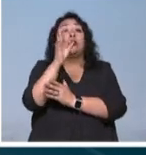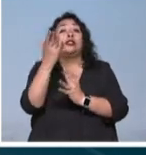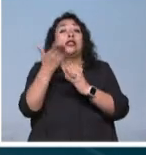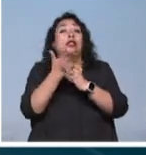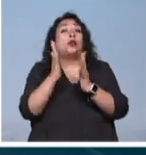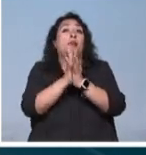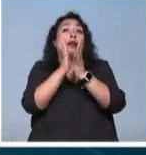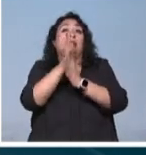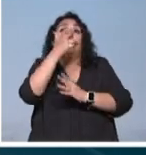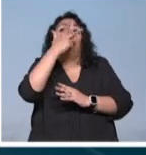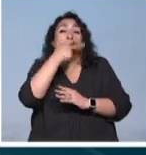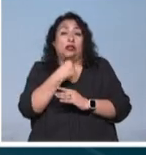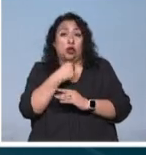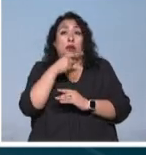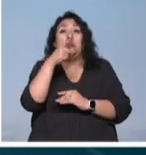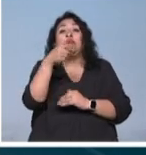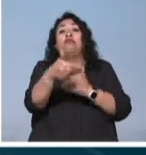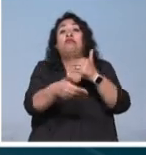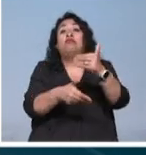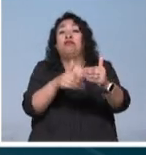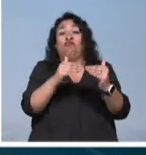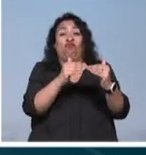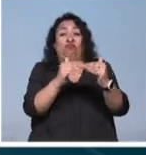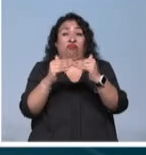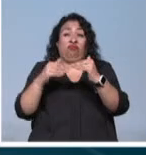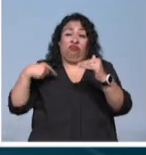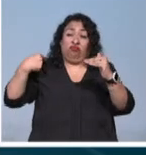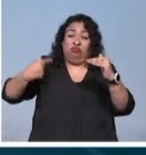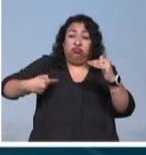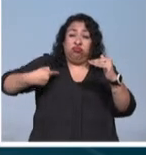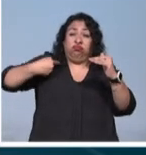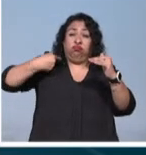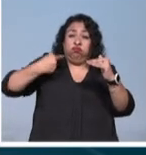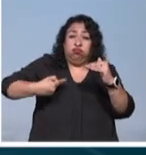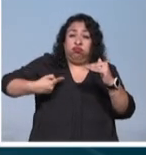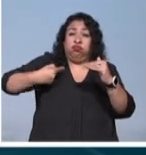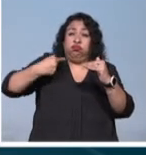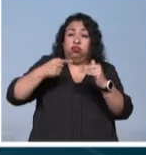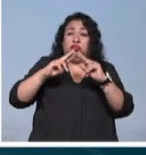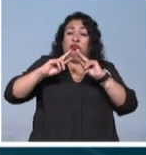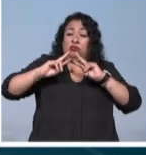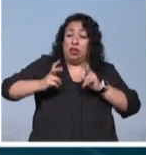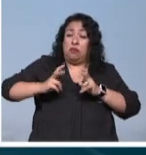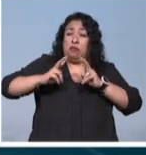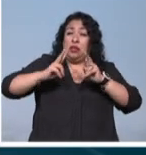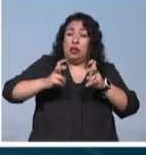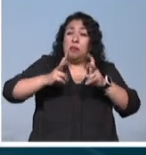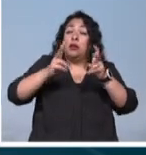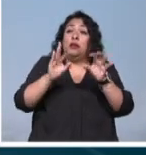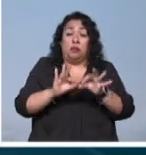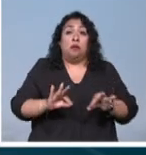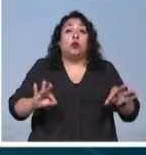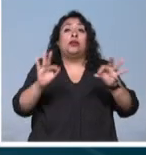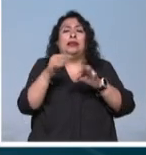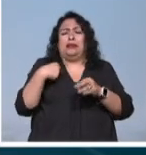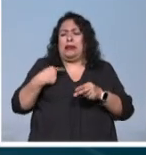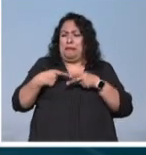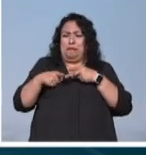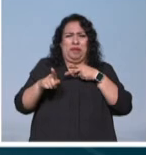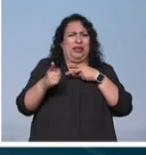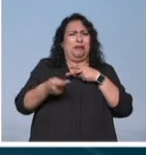50% masculina. El camino hacia esta igualdad ha sido largo y lleno de temas bien significativos. En los primeros